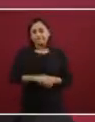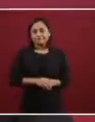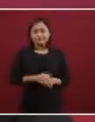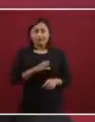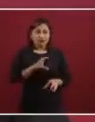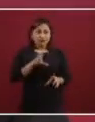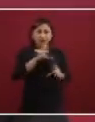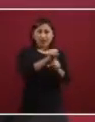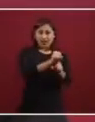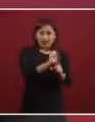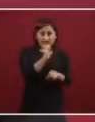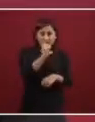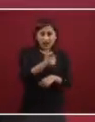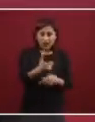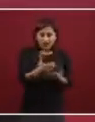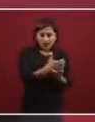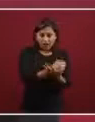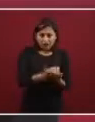nada.